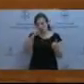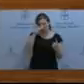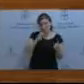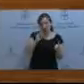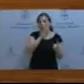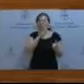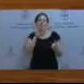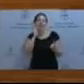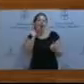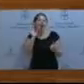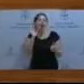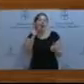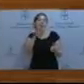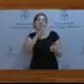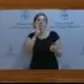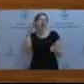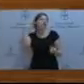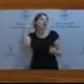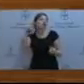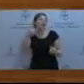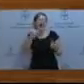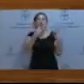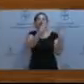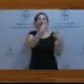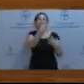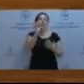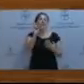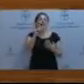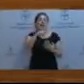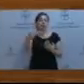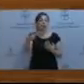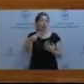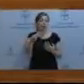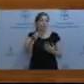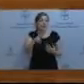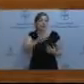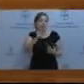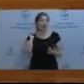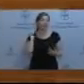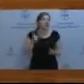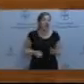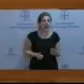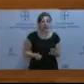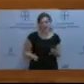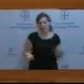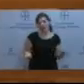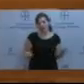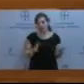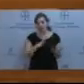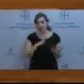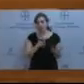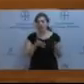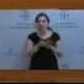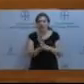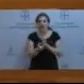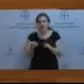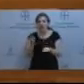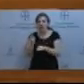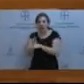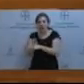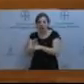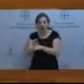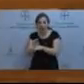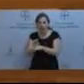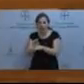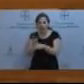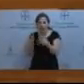multimillonaria que cobra 840 euros al mes, no tienen derecho a acceder a las ayudas para la compra de libros de texto que